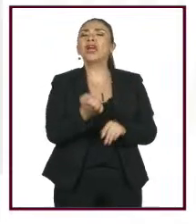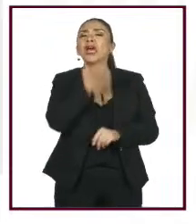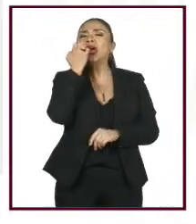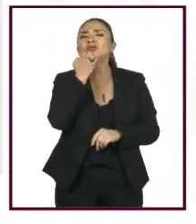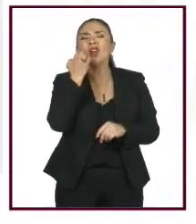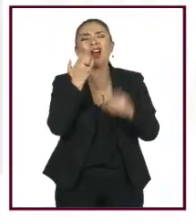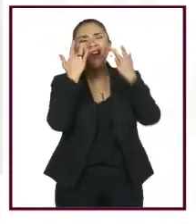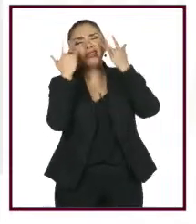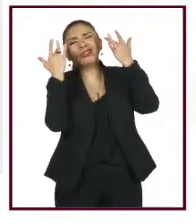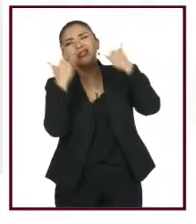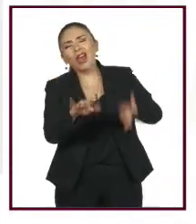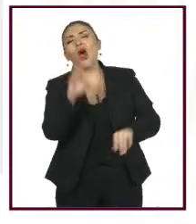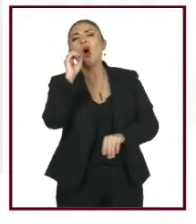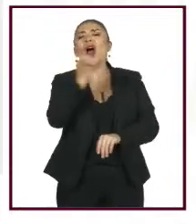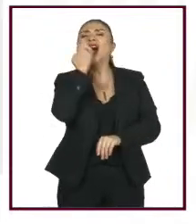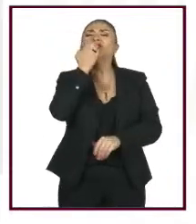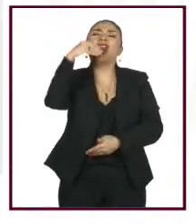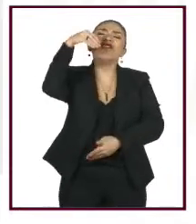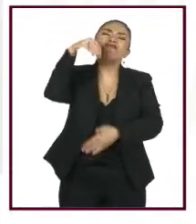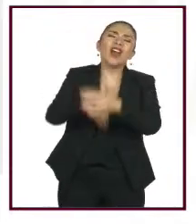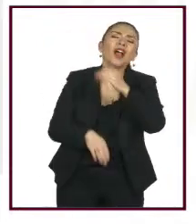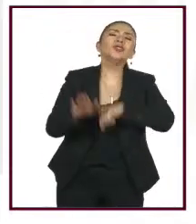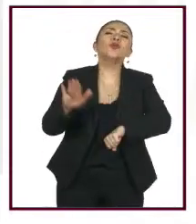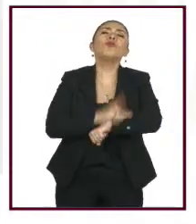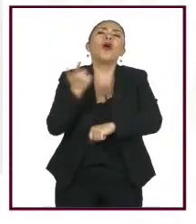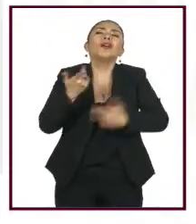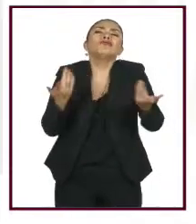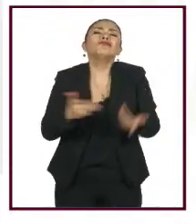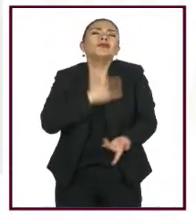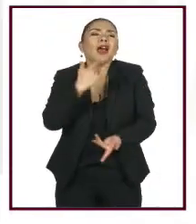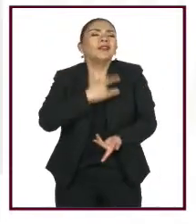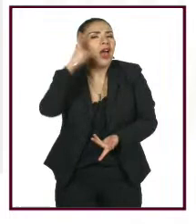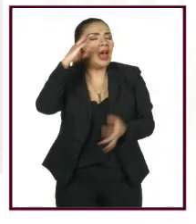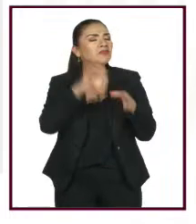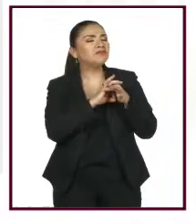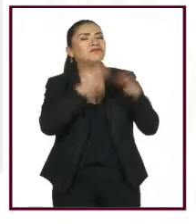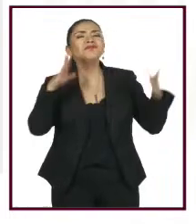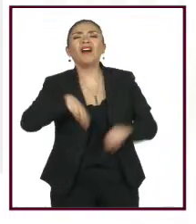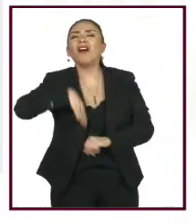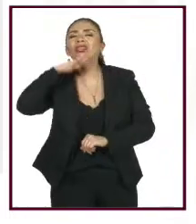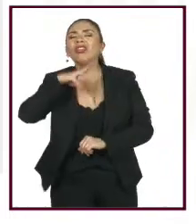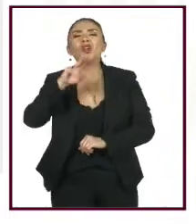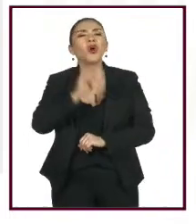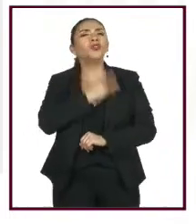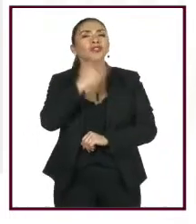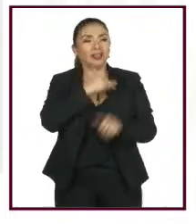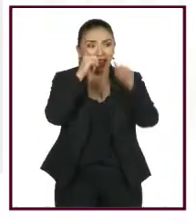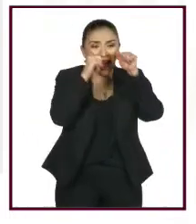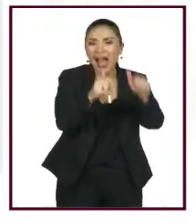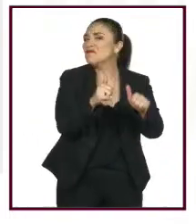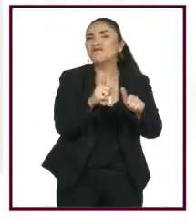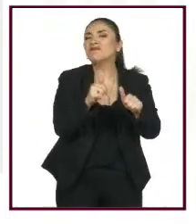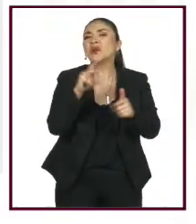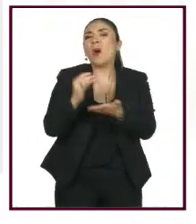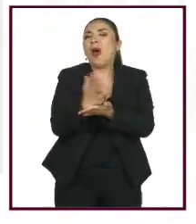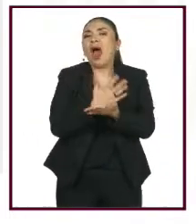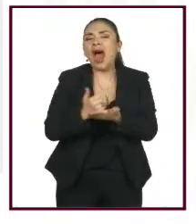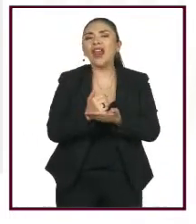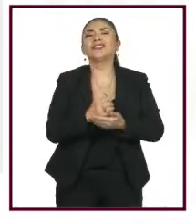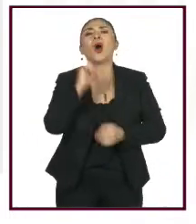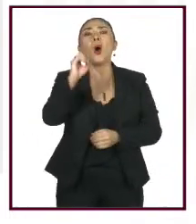escolar es también algo frecuente, porque por todas estas alteraciones cognitivas que se llegan a presentar, ¿no? Empiezan a bajar